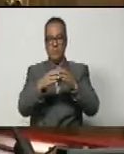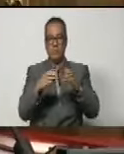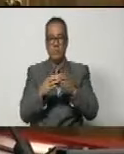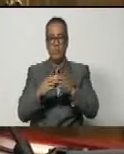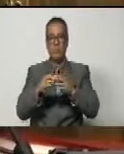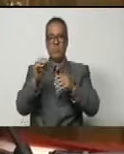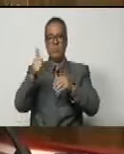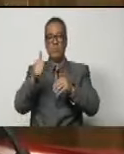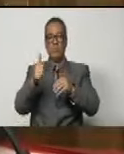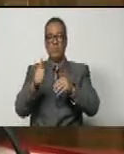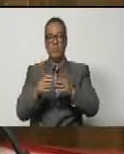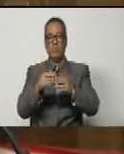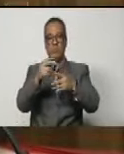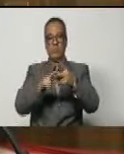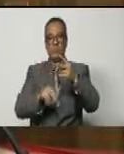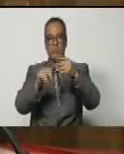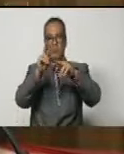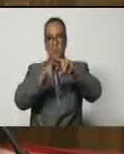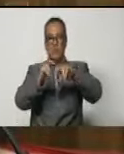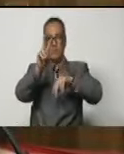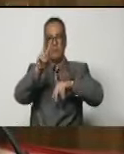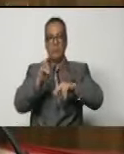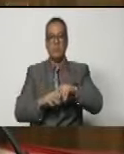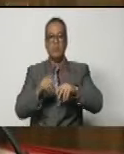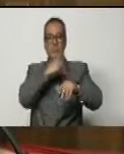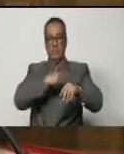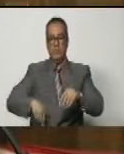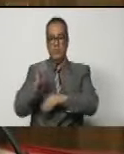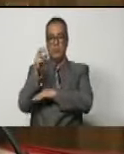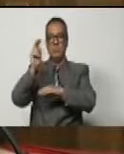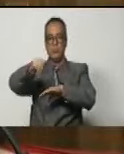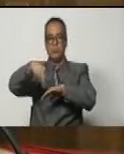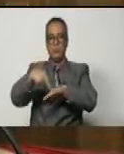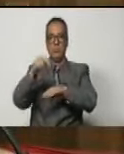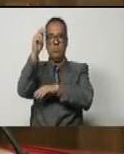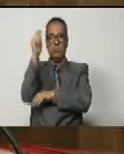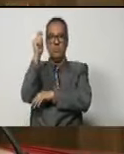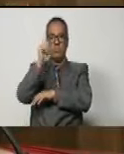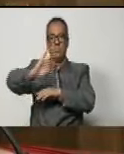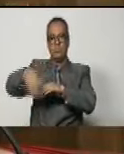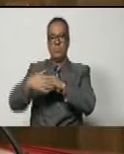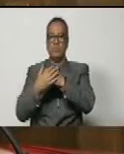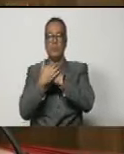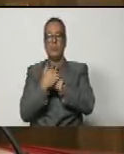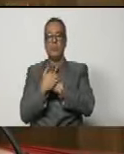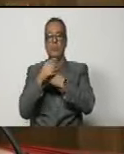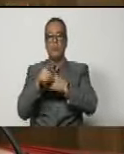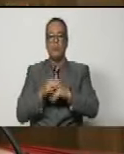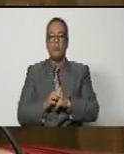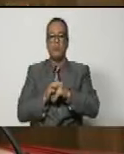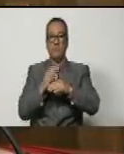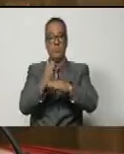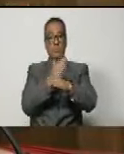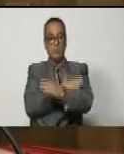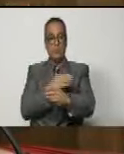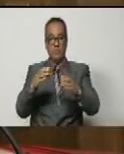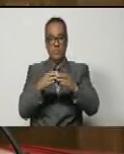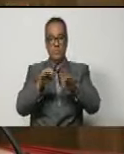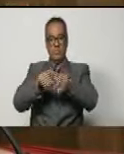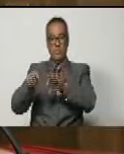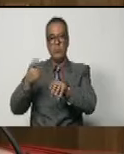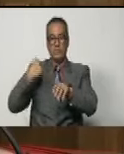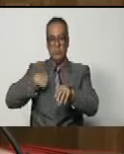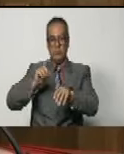ordinaria número 10, acta número 12. El presidente de la Asamblea Nacional, diputado Jorge Rodríguez Gómez, previo anuncio de Secretaría